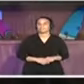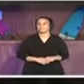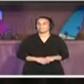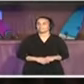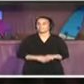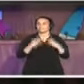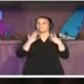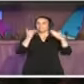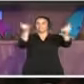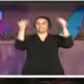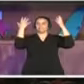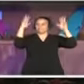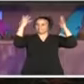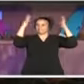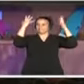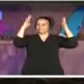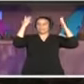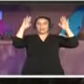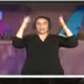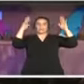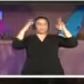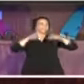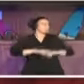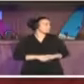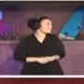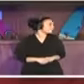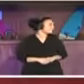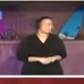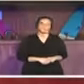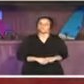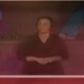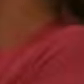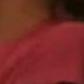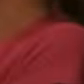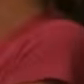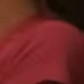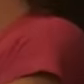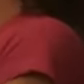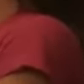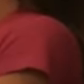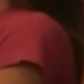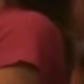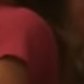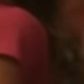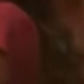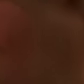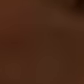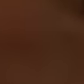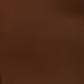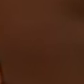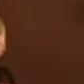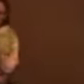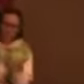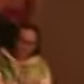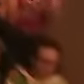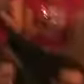Payasos justicieros se despiden, así es como concluyen esta canción titulada Estos caraduras me minan la moral, se van a